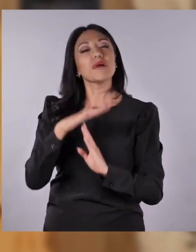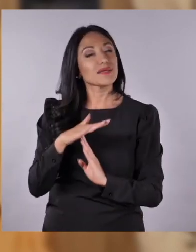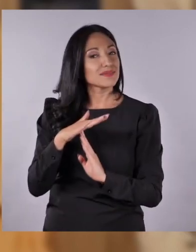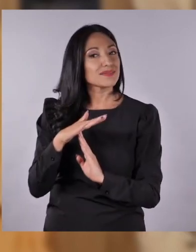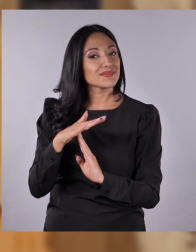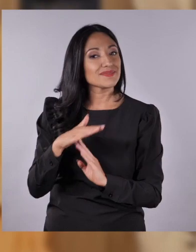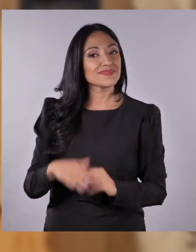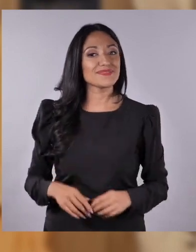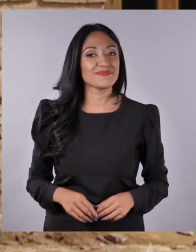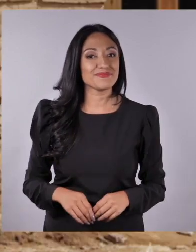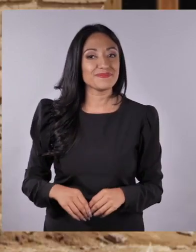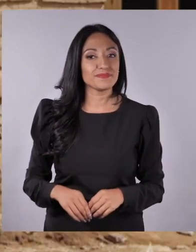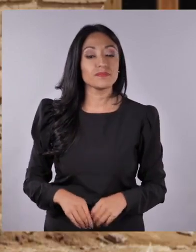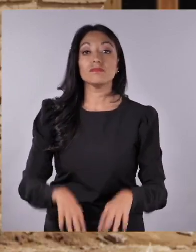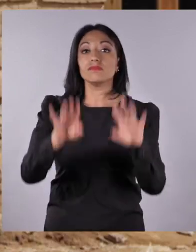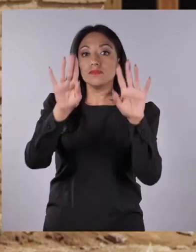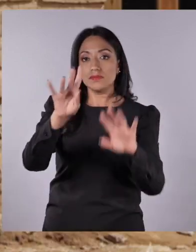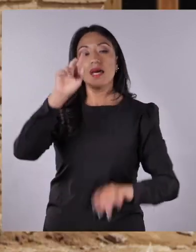paz.